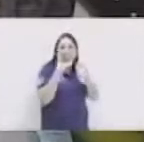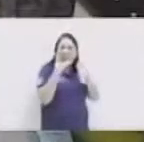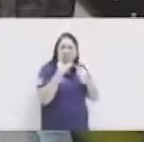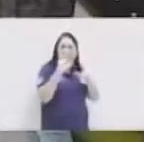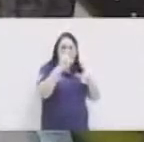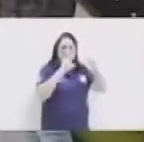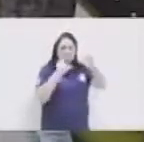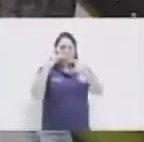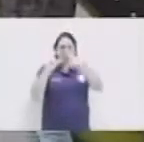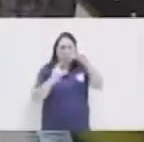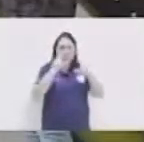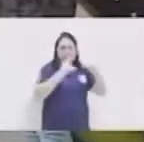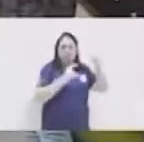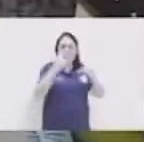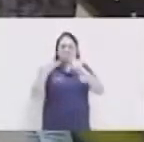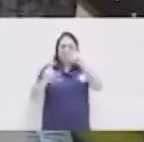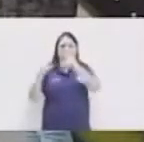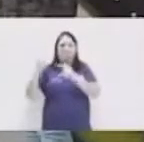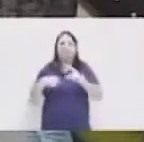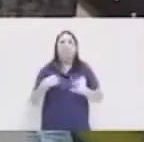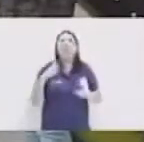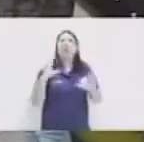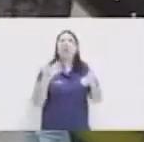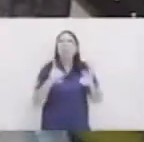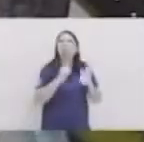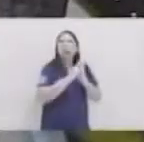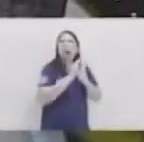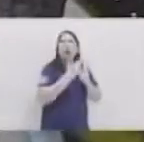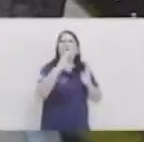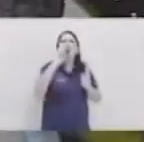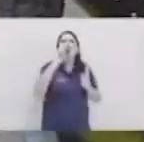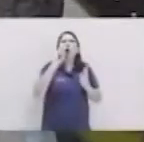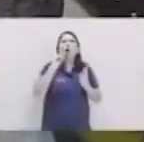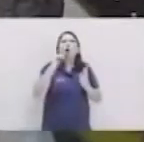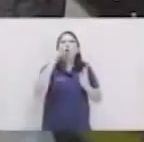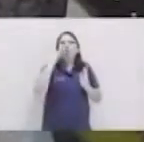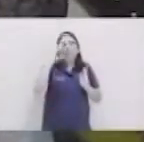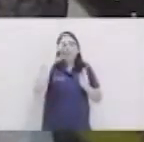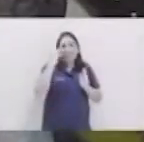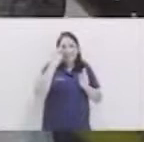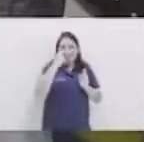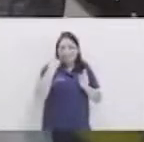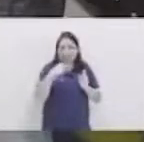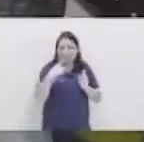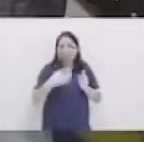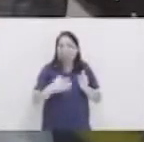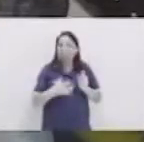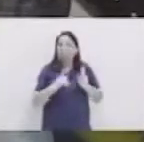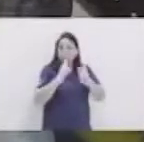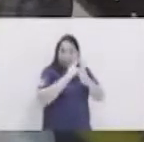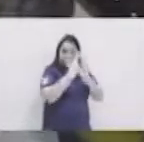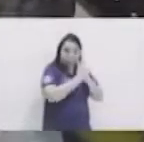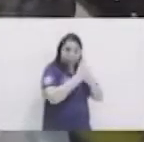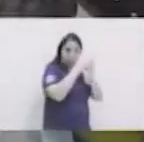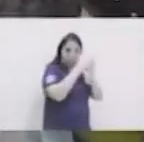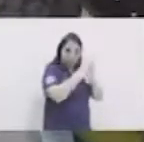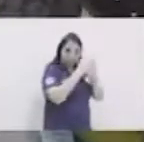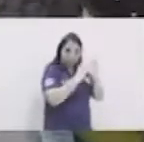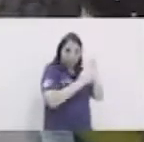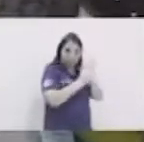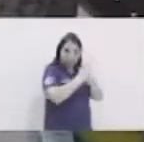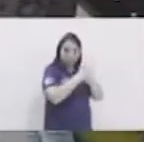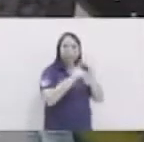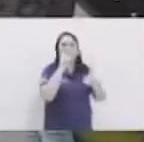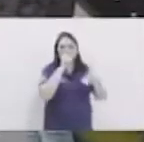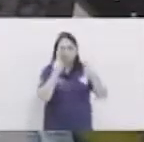códices eran libros, como bien tú dijiste, que así pudieras tú transmitir la historia de tu familia, así también ellos lo hicieron, solo que en los